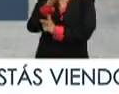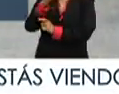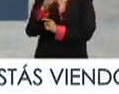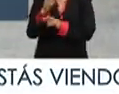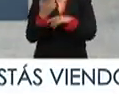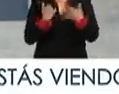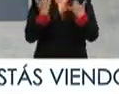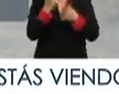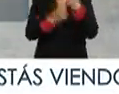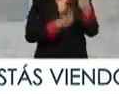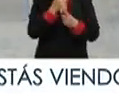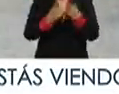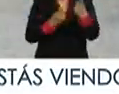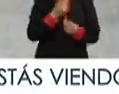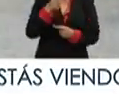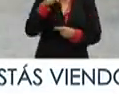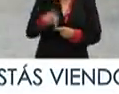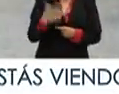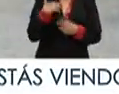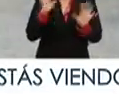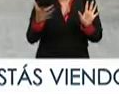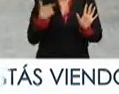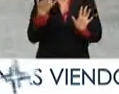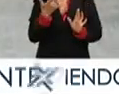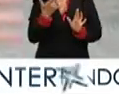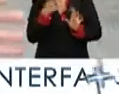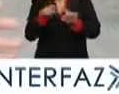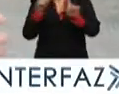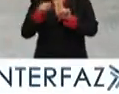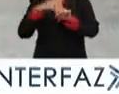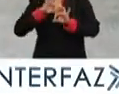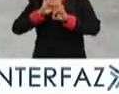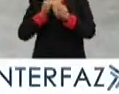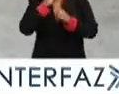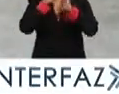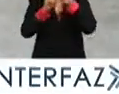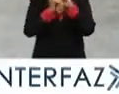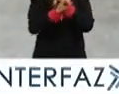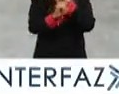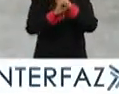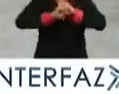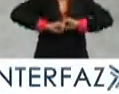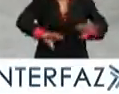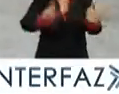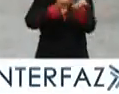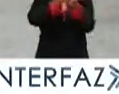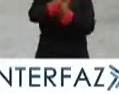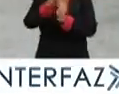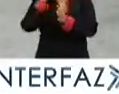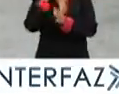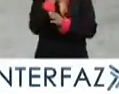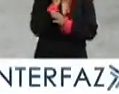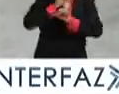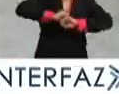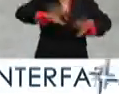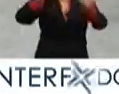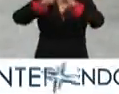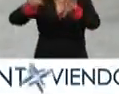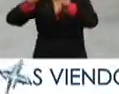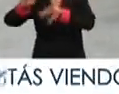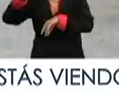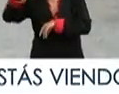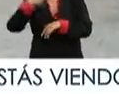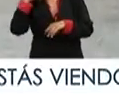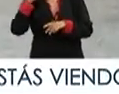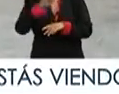en estos Juegos Panamericanos y se han hecho sentir a través de diversos medios, de las redes sociales, del Twitter, del Facebook.